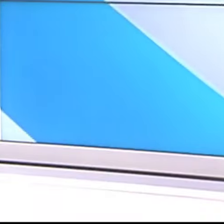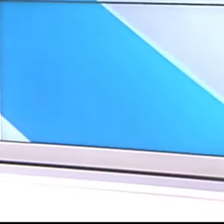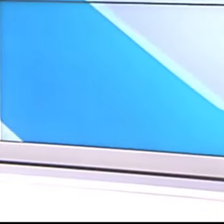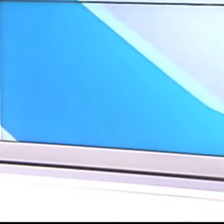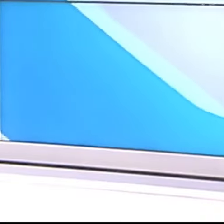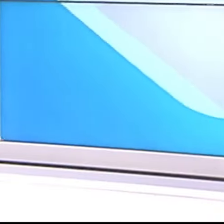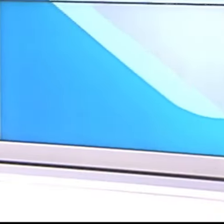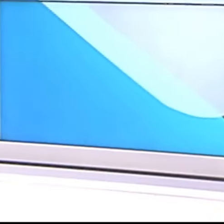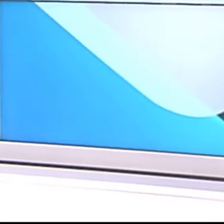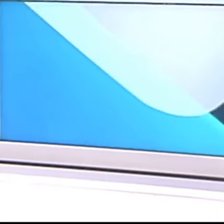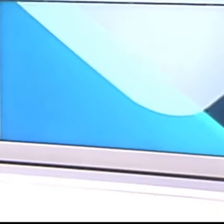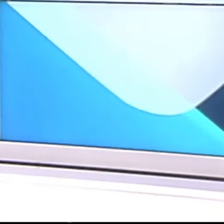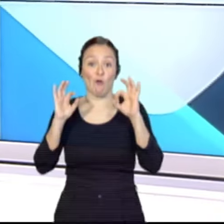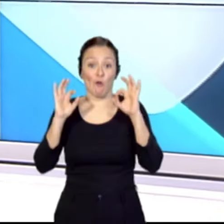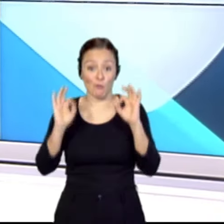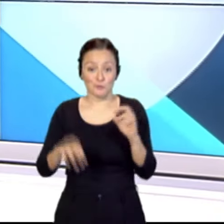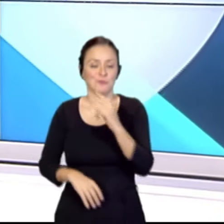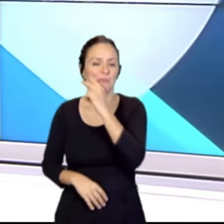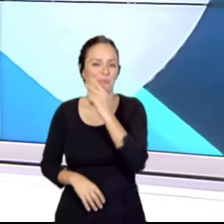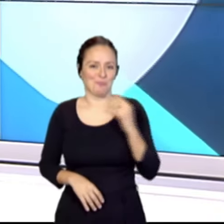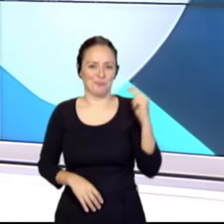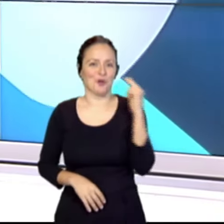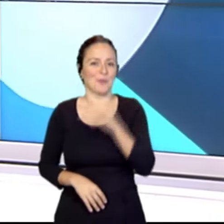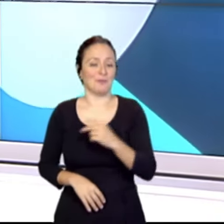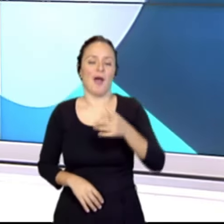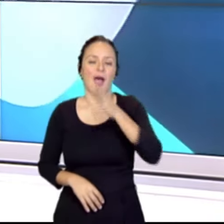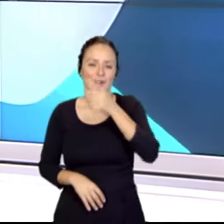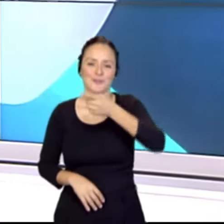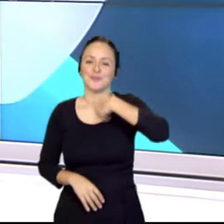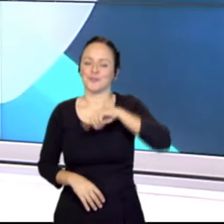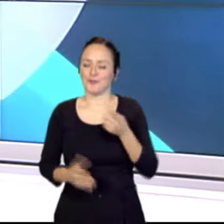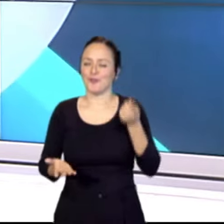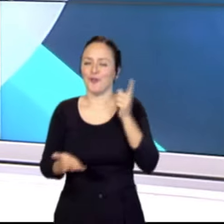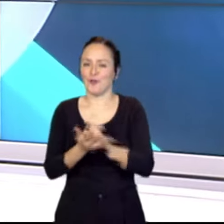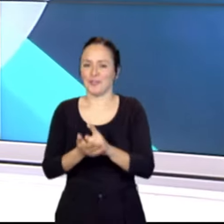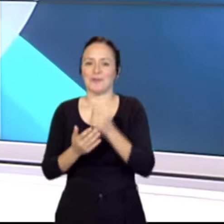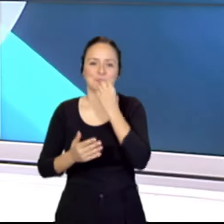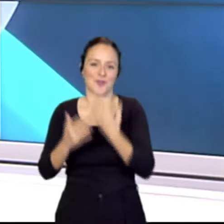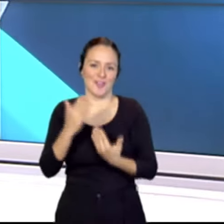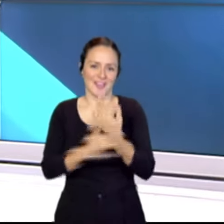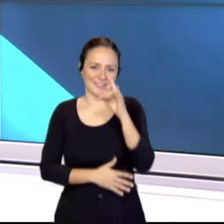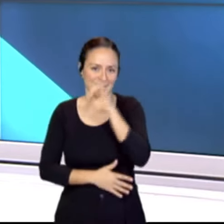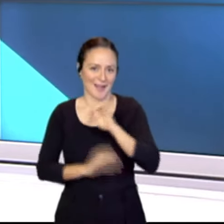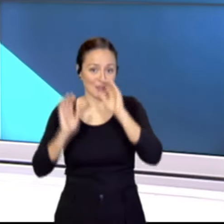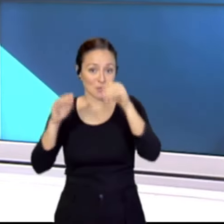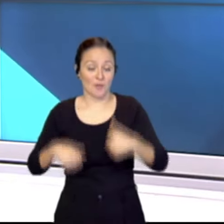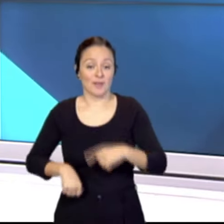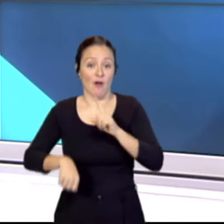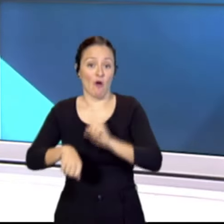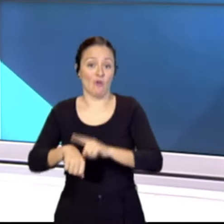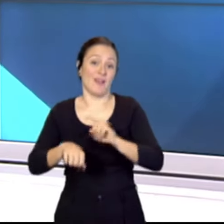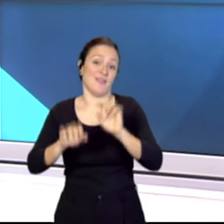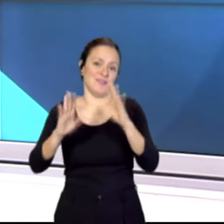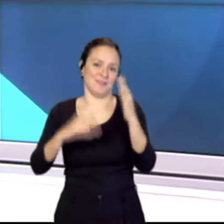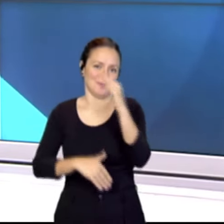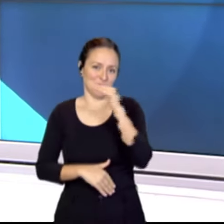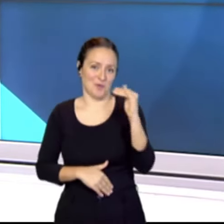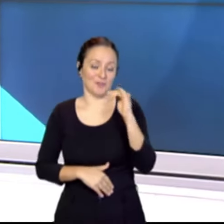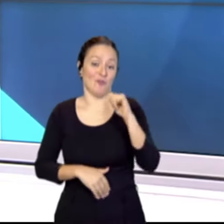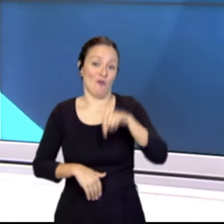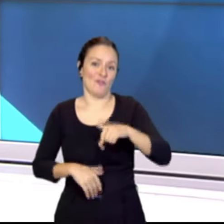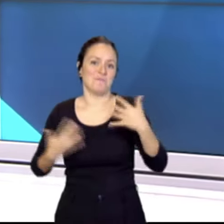Lo prometido deuda ya estamos de vuelta acompañándoles en directo Como cada mañana aquí en Buenos días Canarias 9:43 de este miércoles